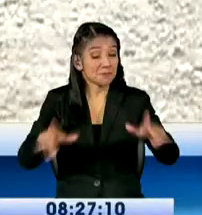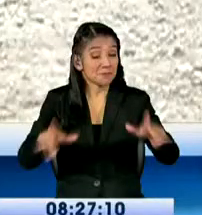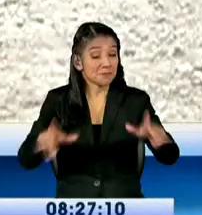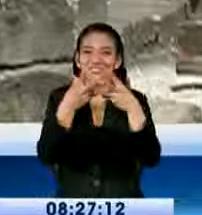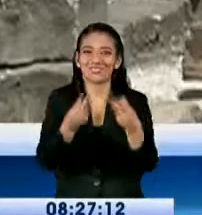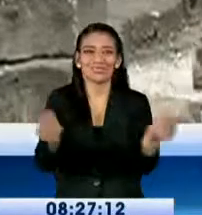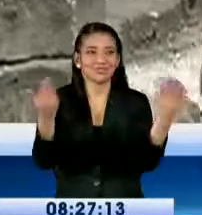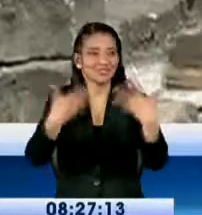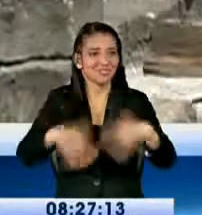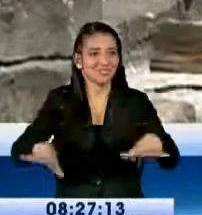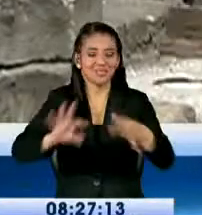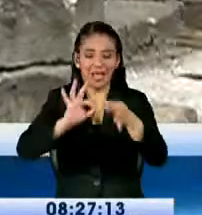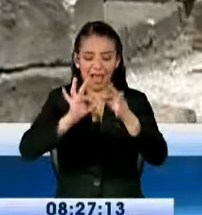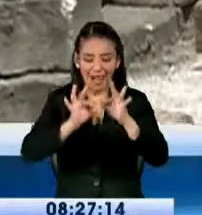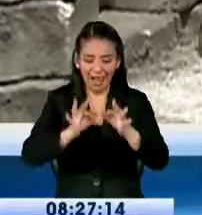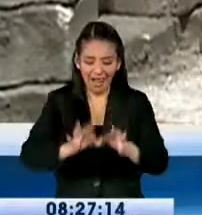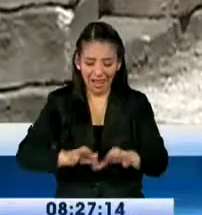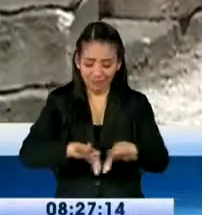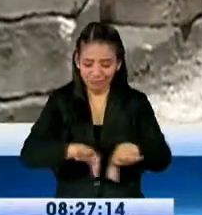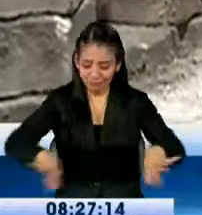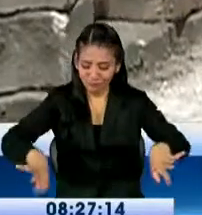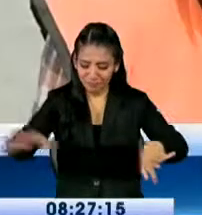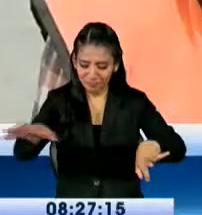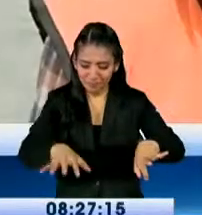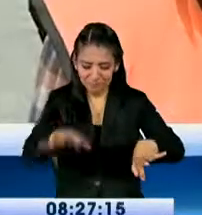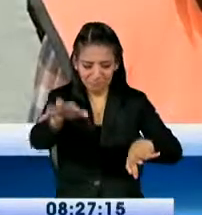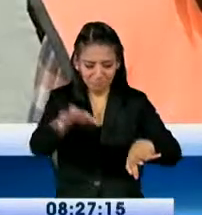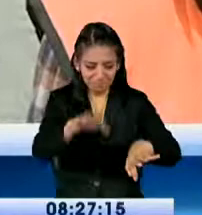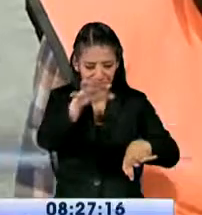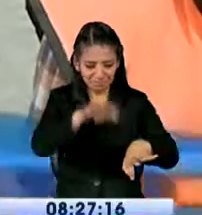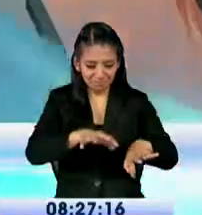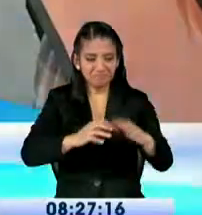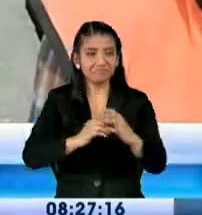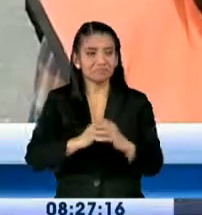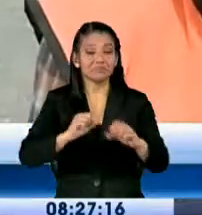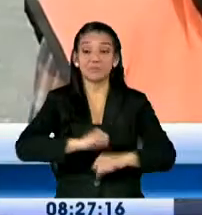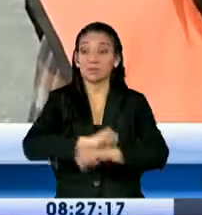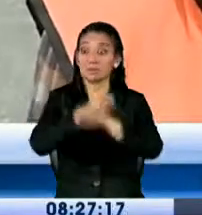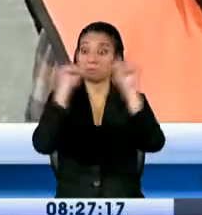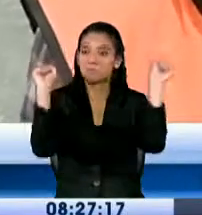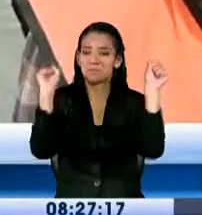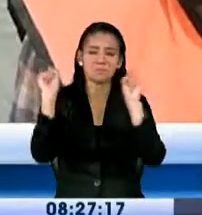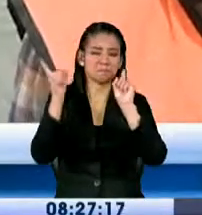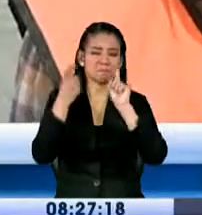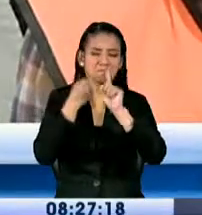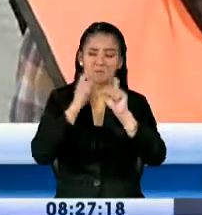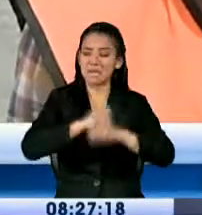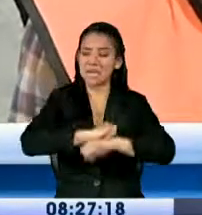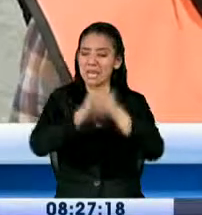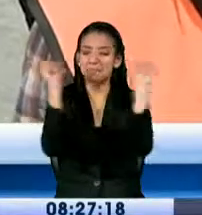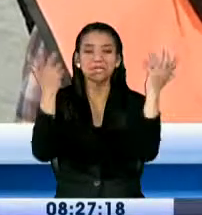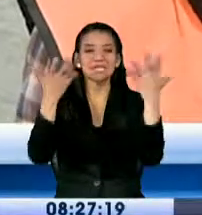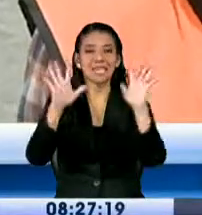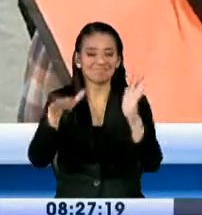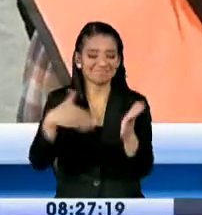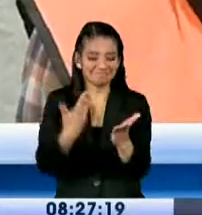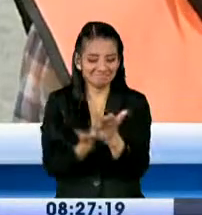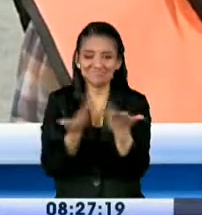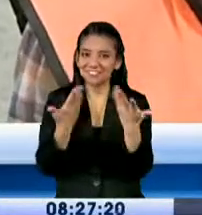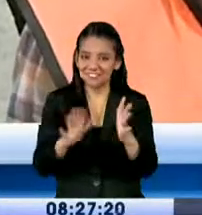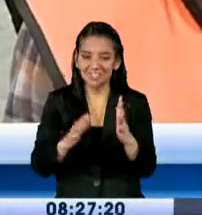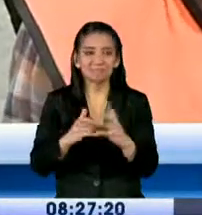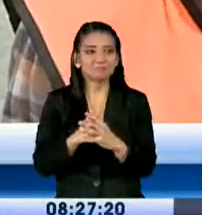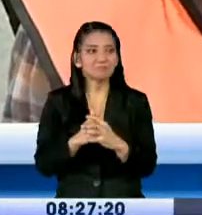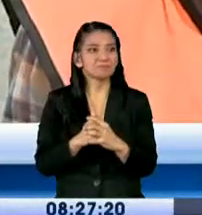este problema y reparó el daño que produjo la fuga de agua. En la mañana ya estábamos a primera hora en este lugar.